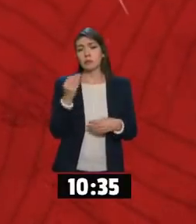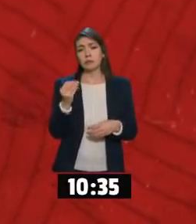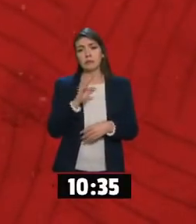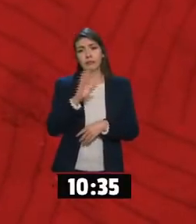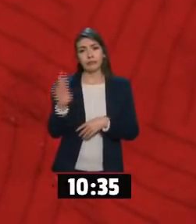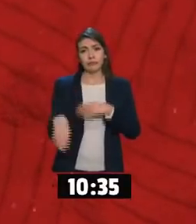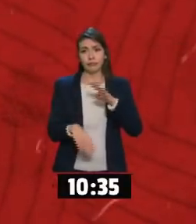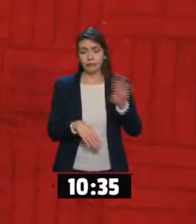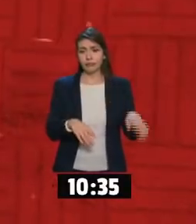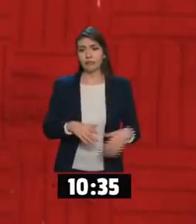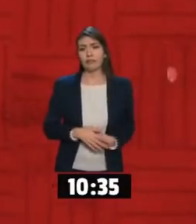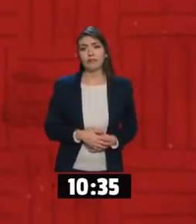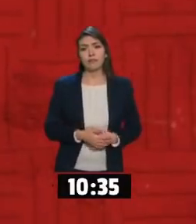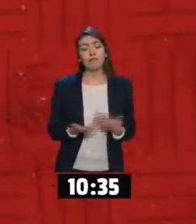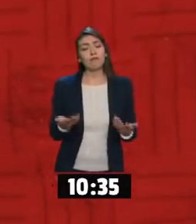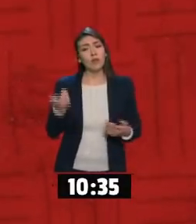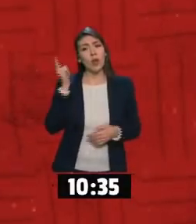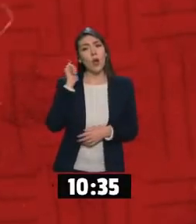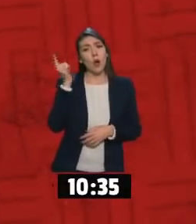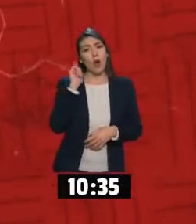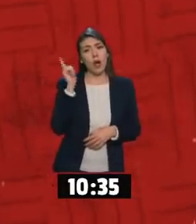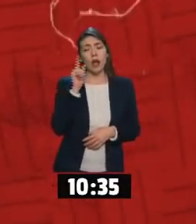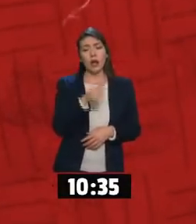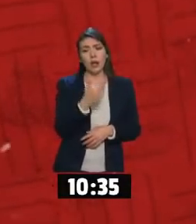señor. Ojalá que salga bien.